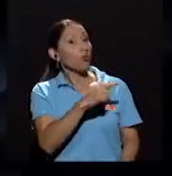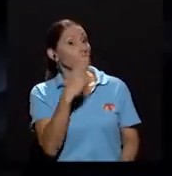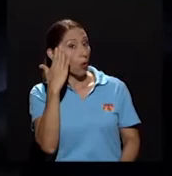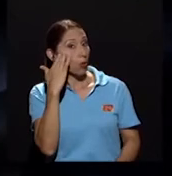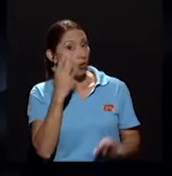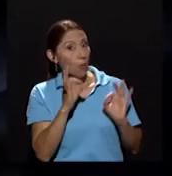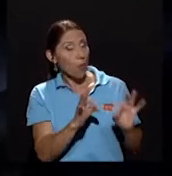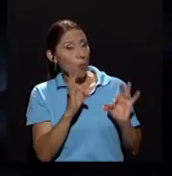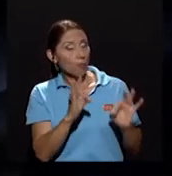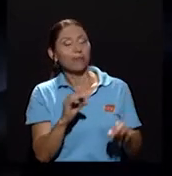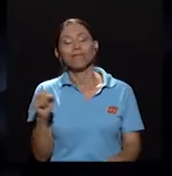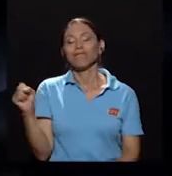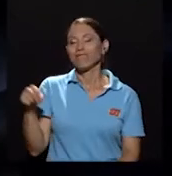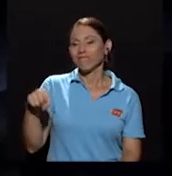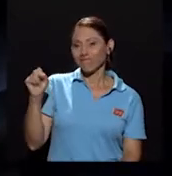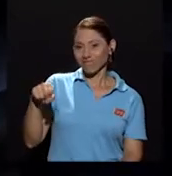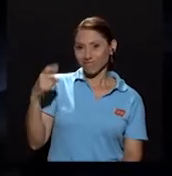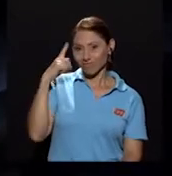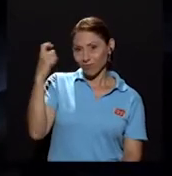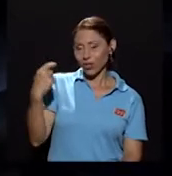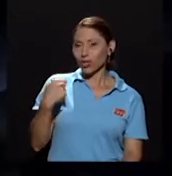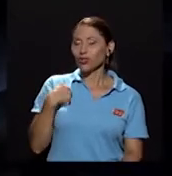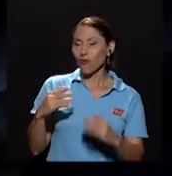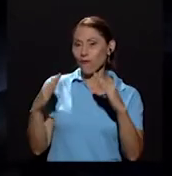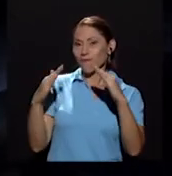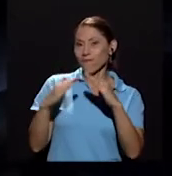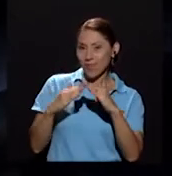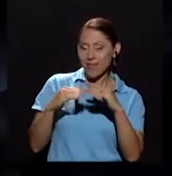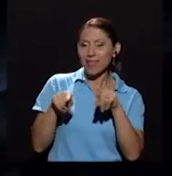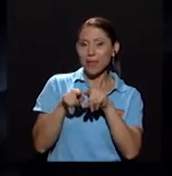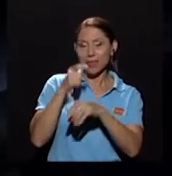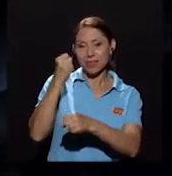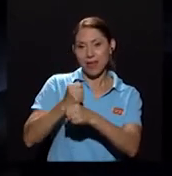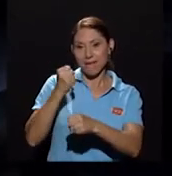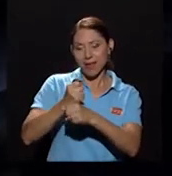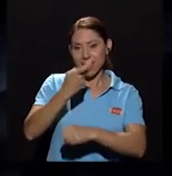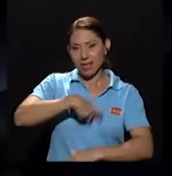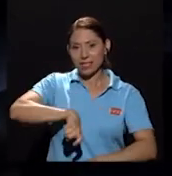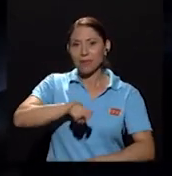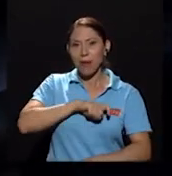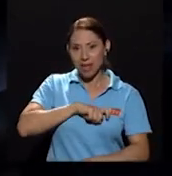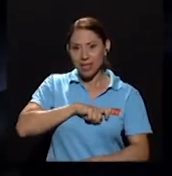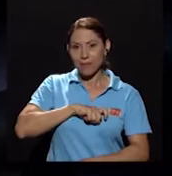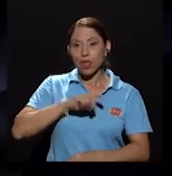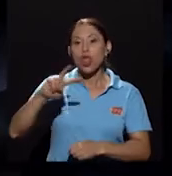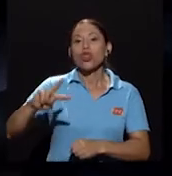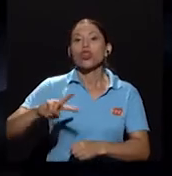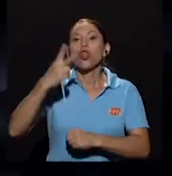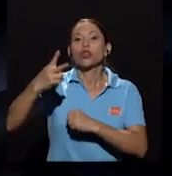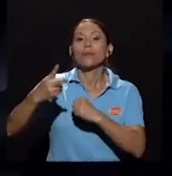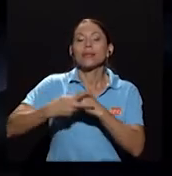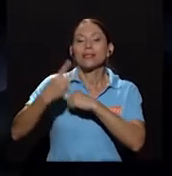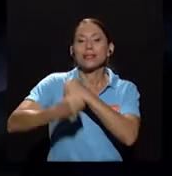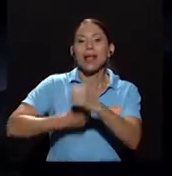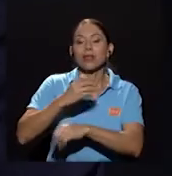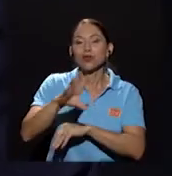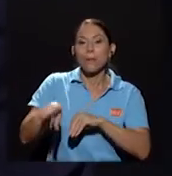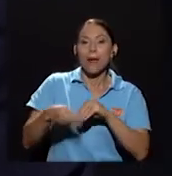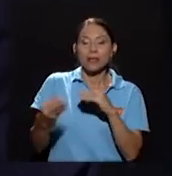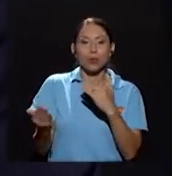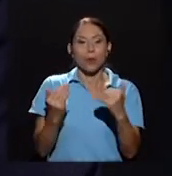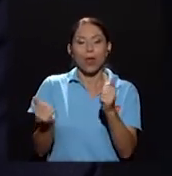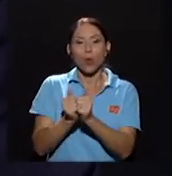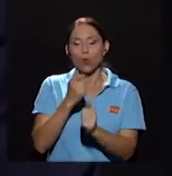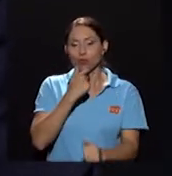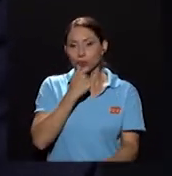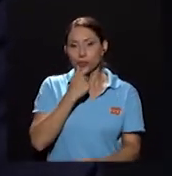efectivamente ya que tuve la suerte de vivir y trabajar en españa el doble de años que en el reino unido pero